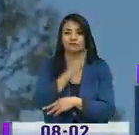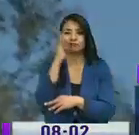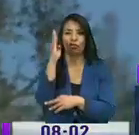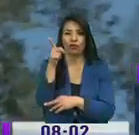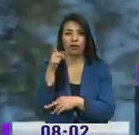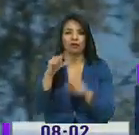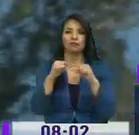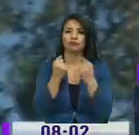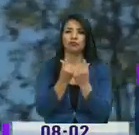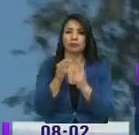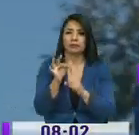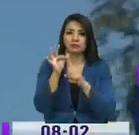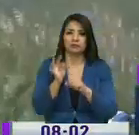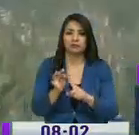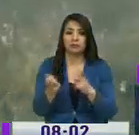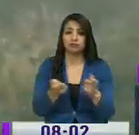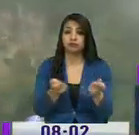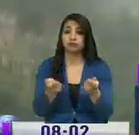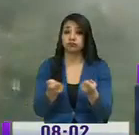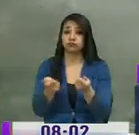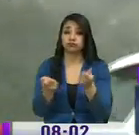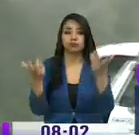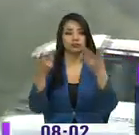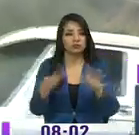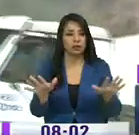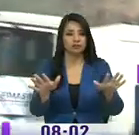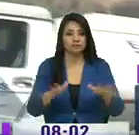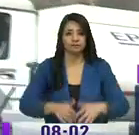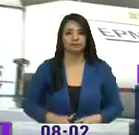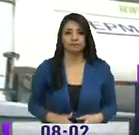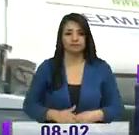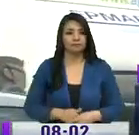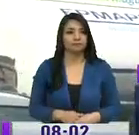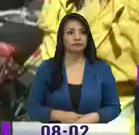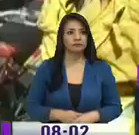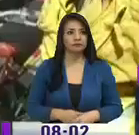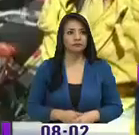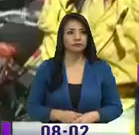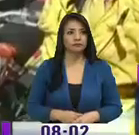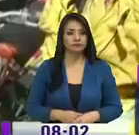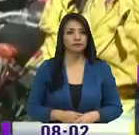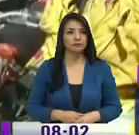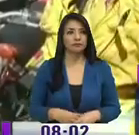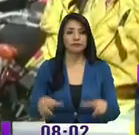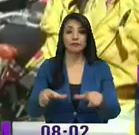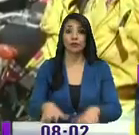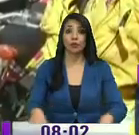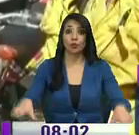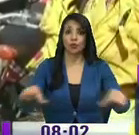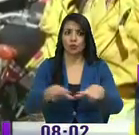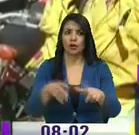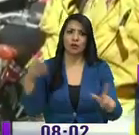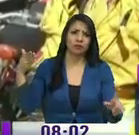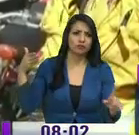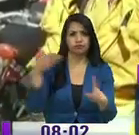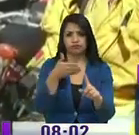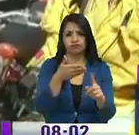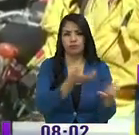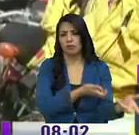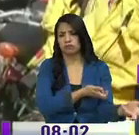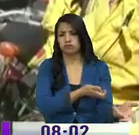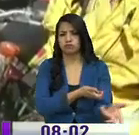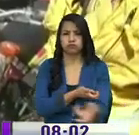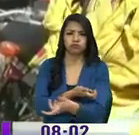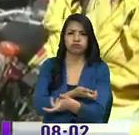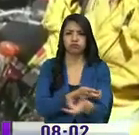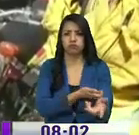unidades especializadas en controlar este tipo de flagelos acudieron hasta el lugar. En el lugar se realizó un combate directo, realizando